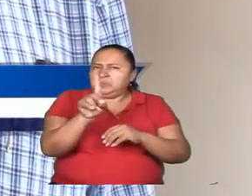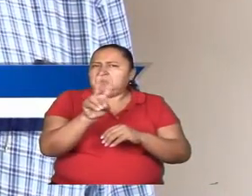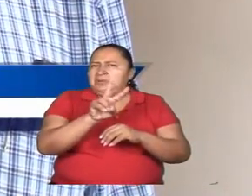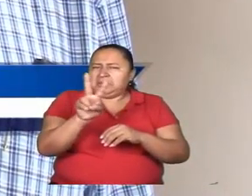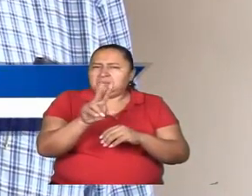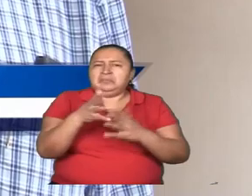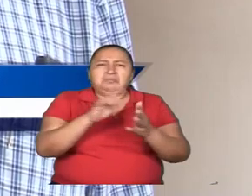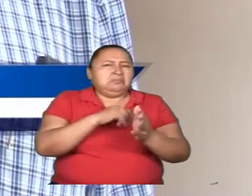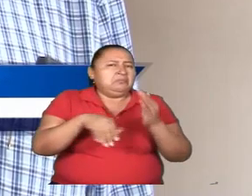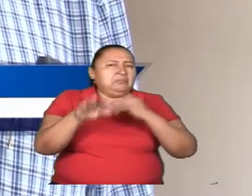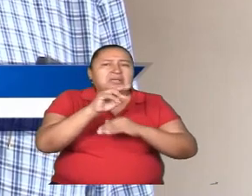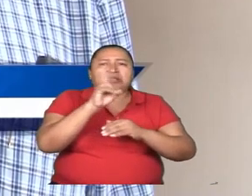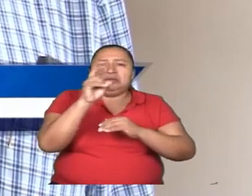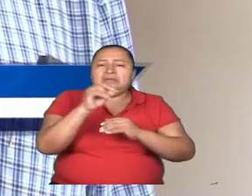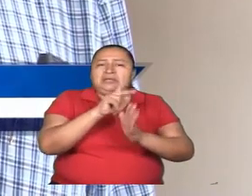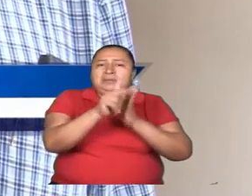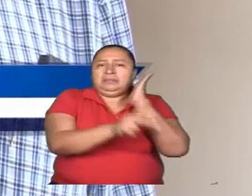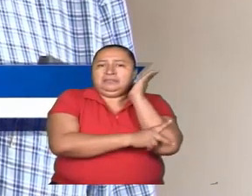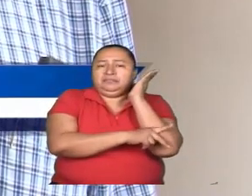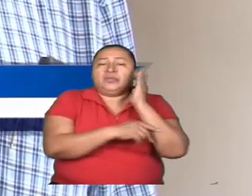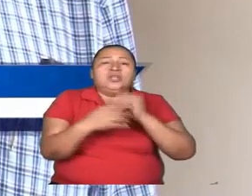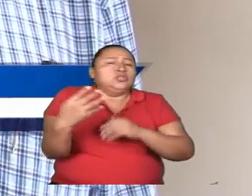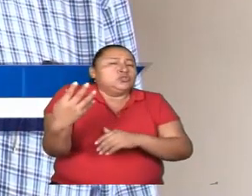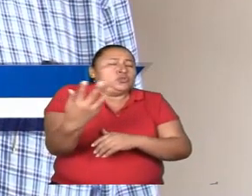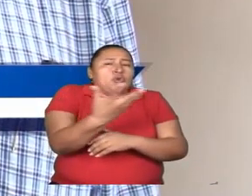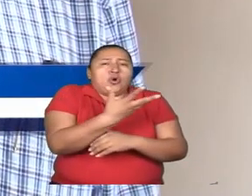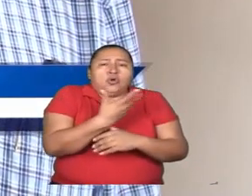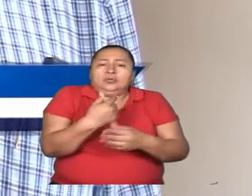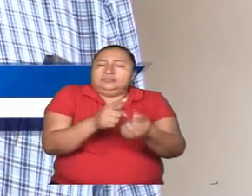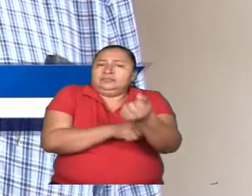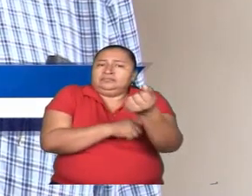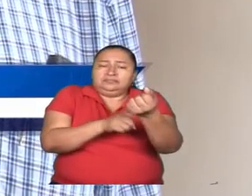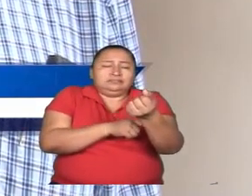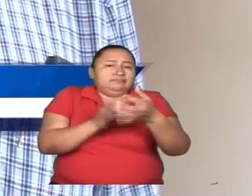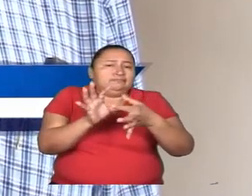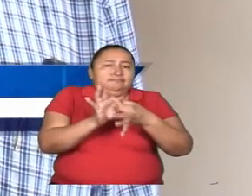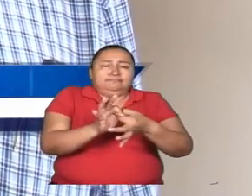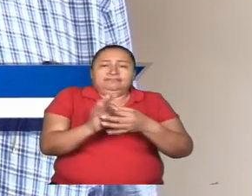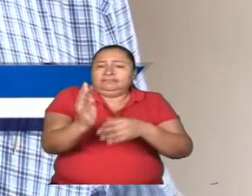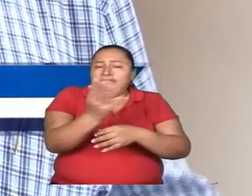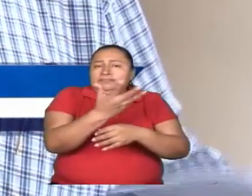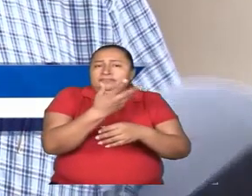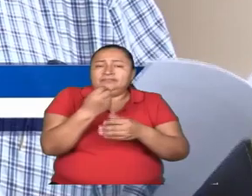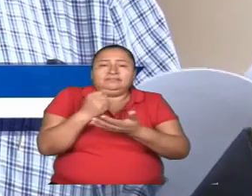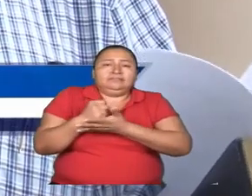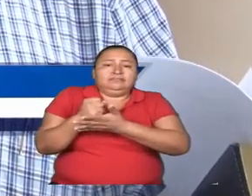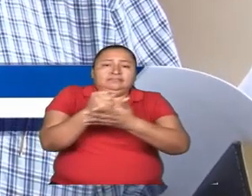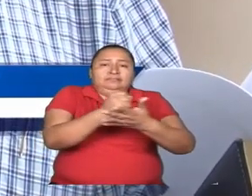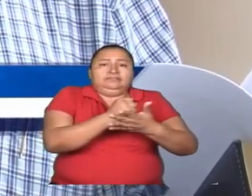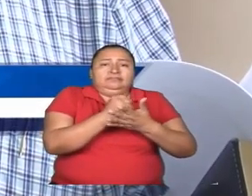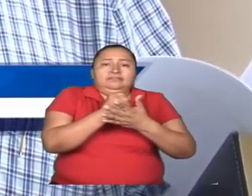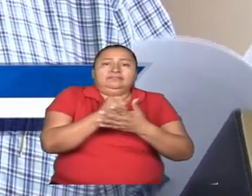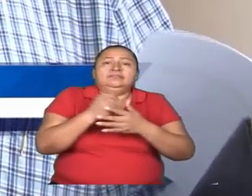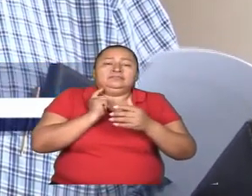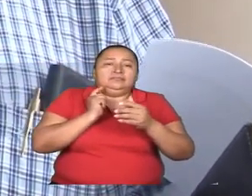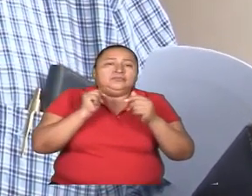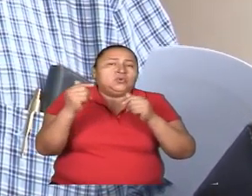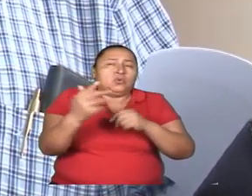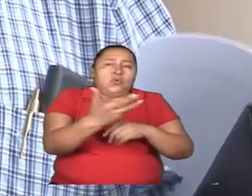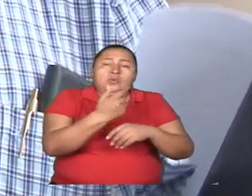países. Donde vamos a ir todos en hermandad, todos en solidarización.